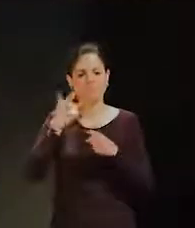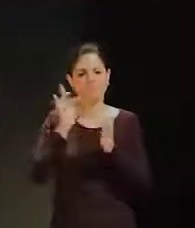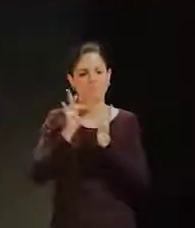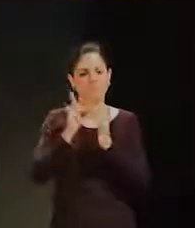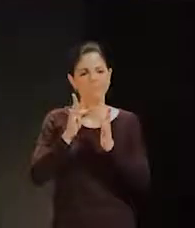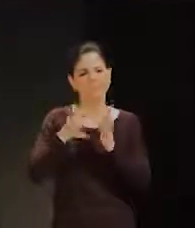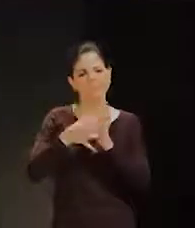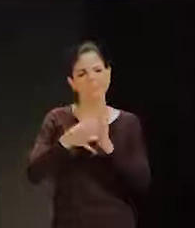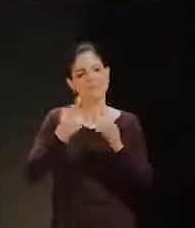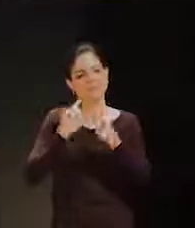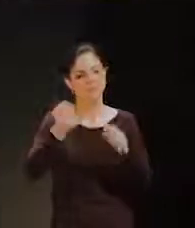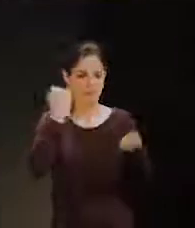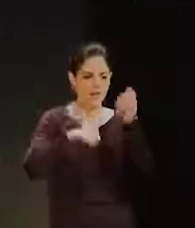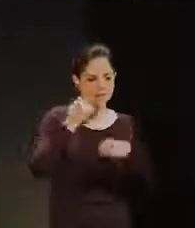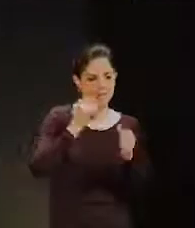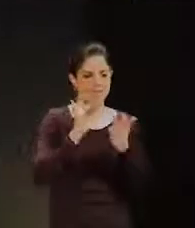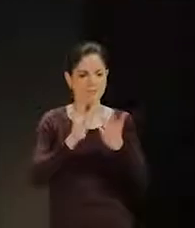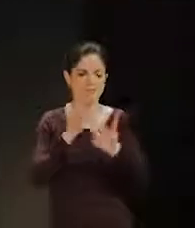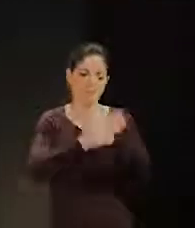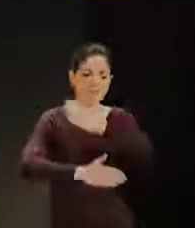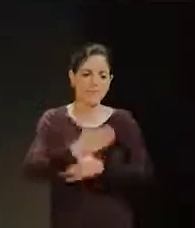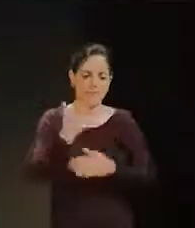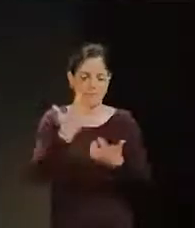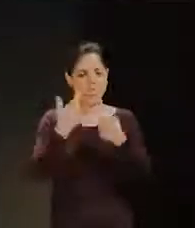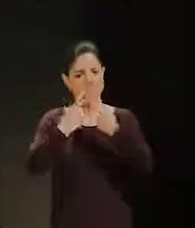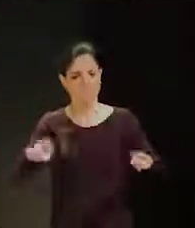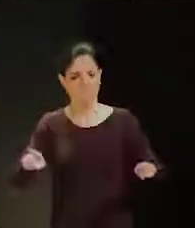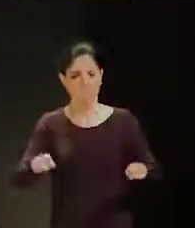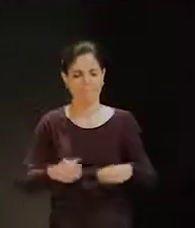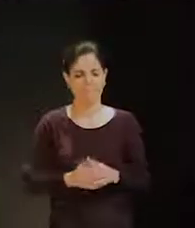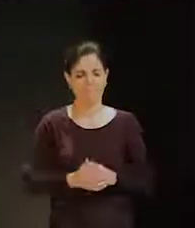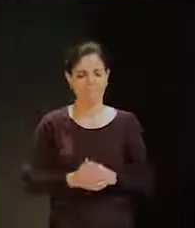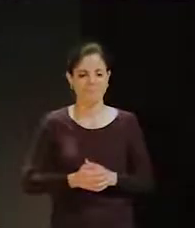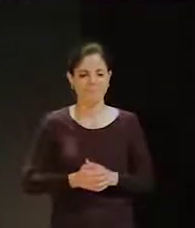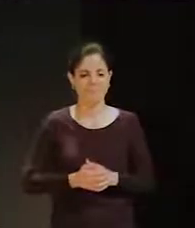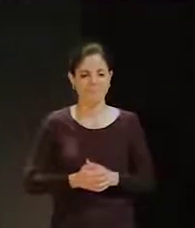consapevoleza de los actores y las actrices con la discapacidad. Y